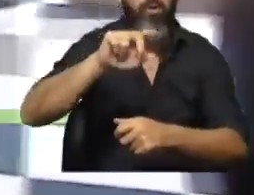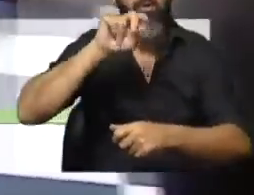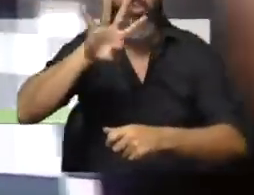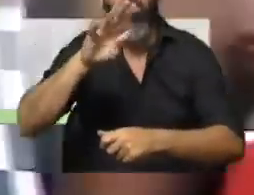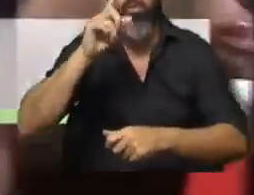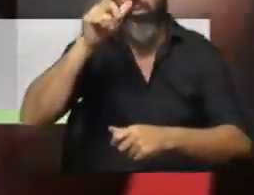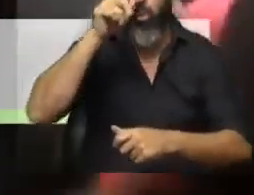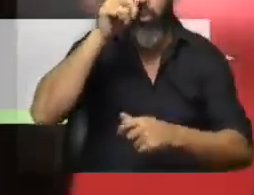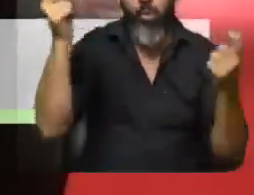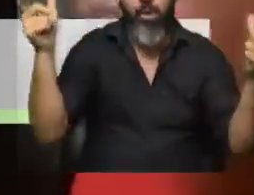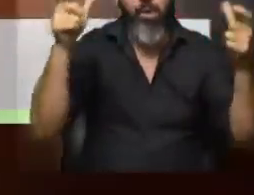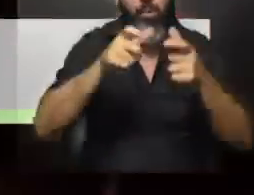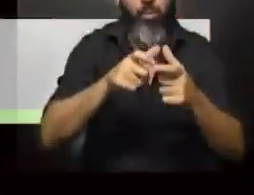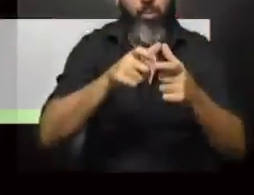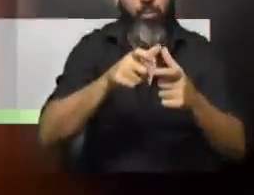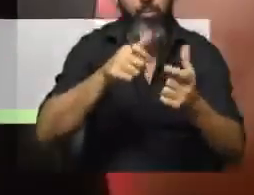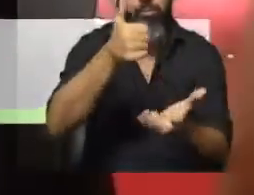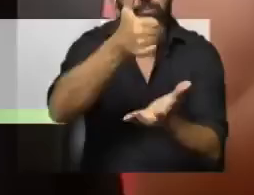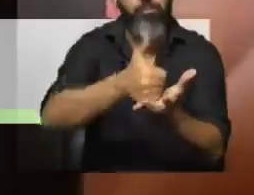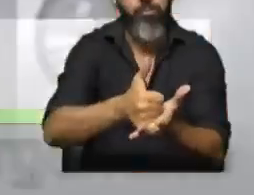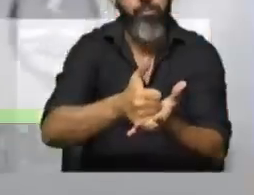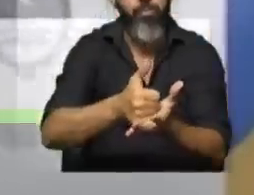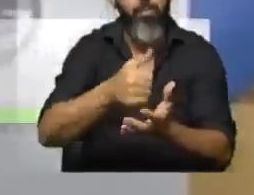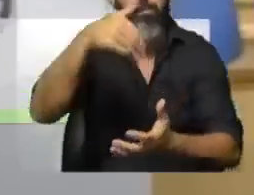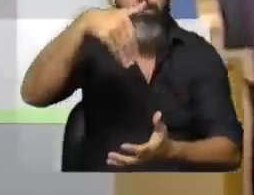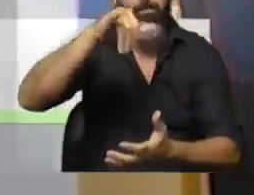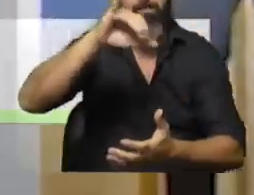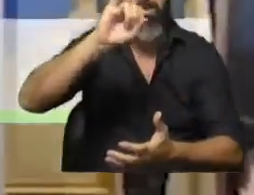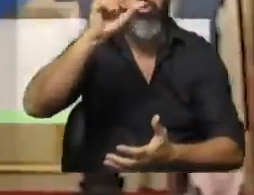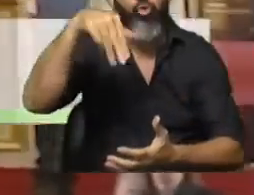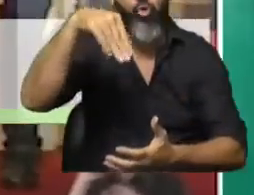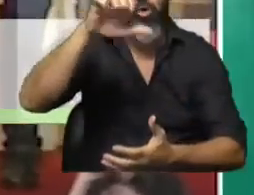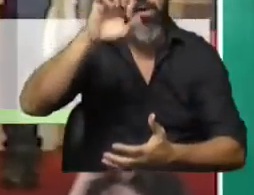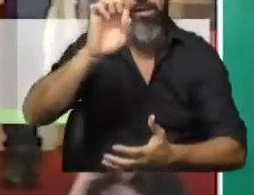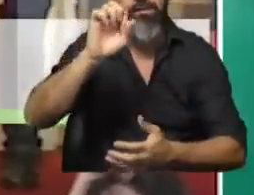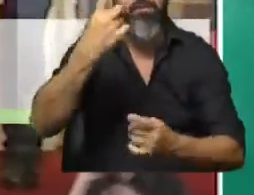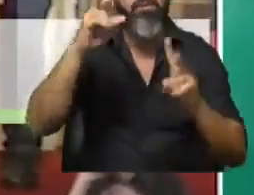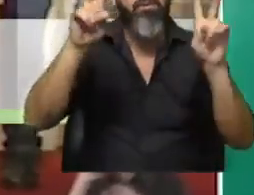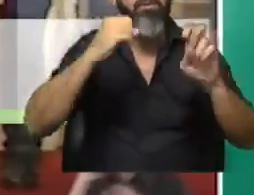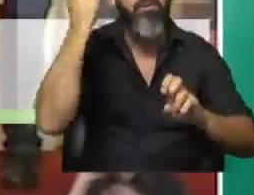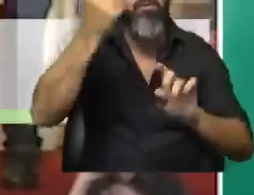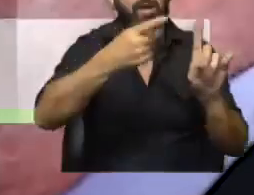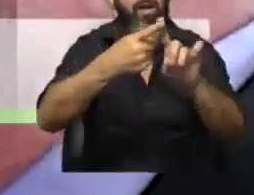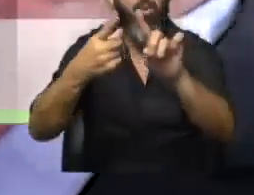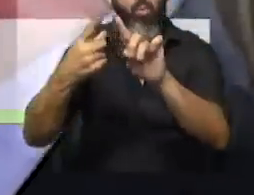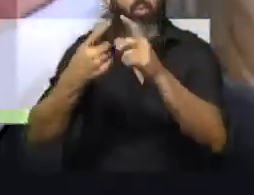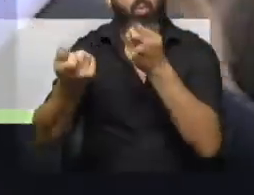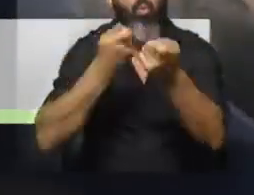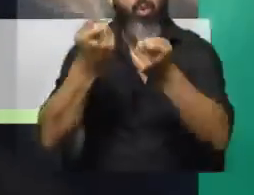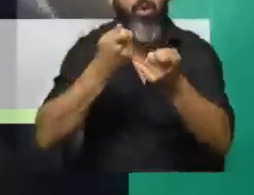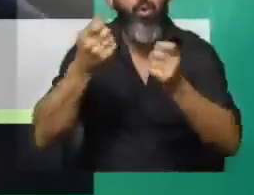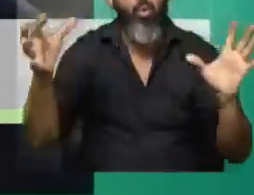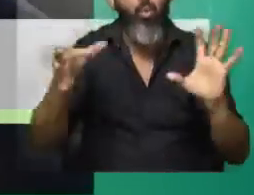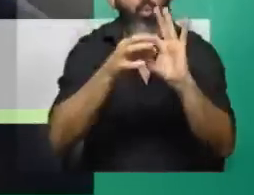de Julio en una reunión que tendrá lugar en la provincia de misiones uno de los temas centrales será el acuerdo comercial con